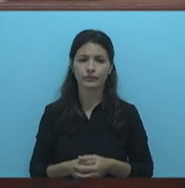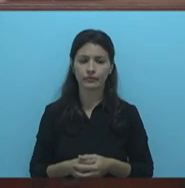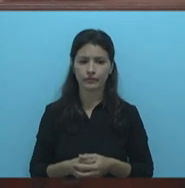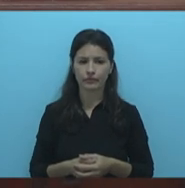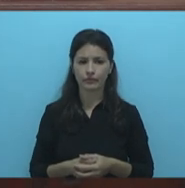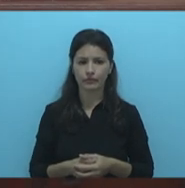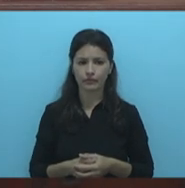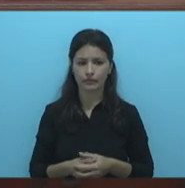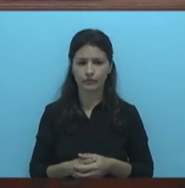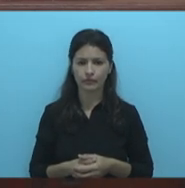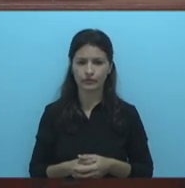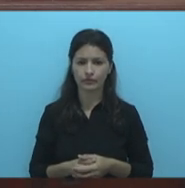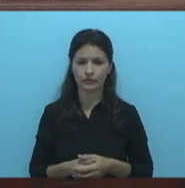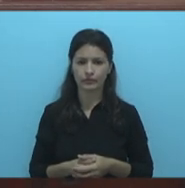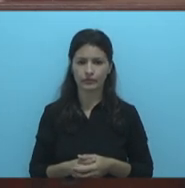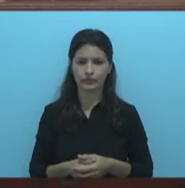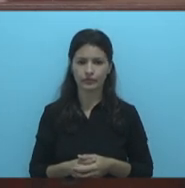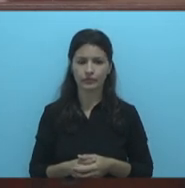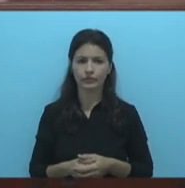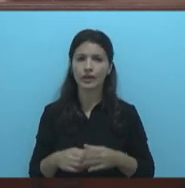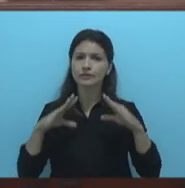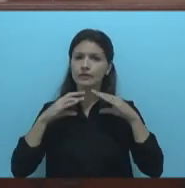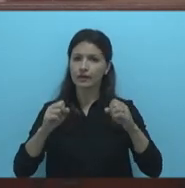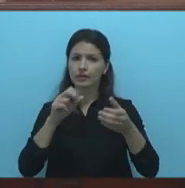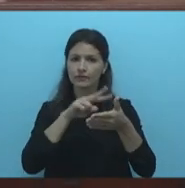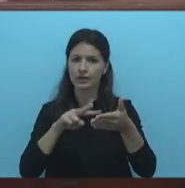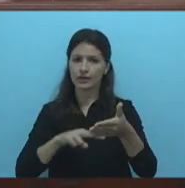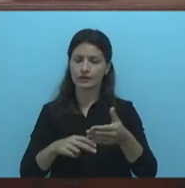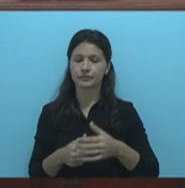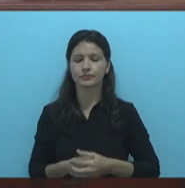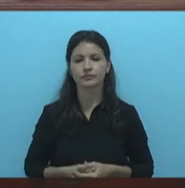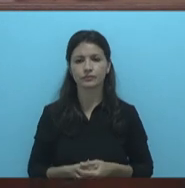obtenido el o los dictámenes correspondientes. Por secretaría se dará lectura.